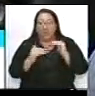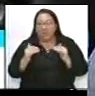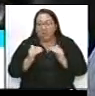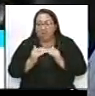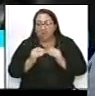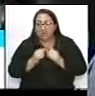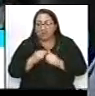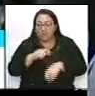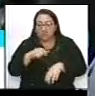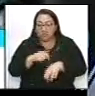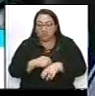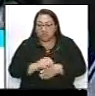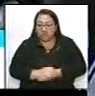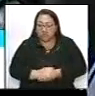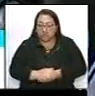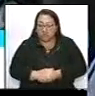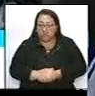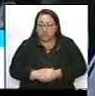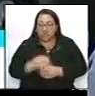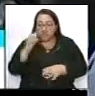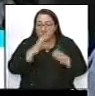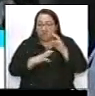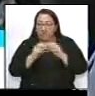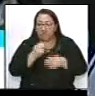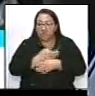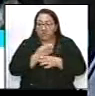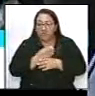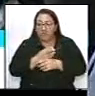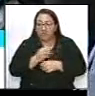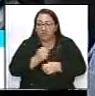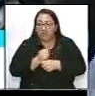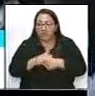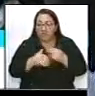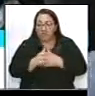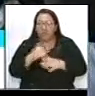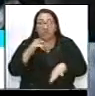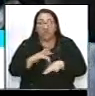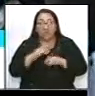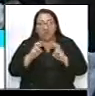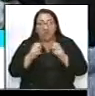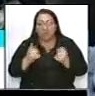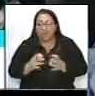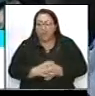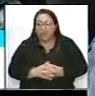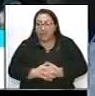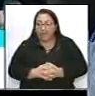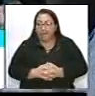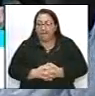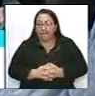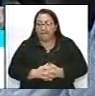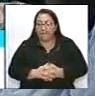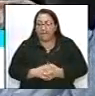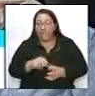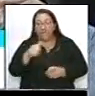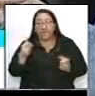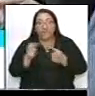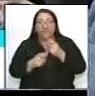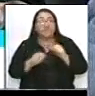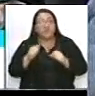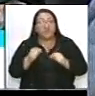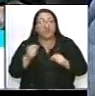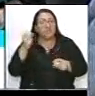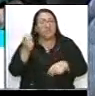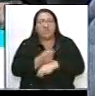con lentitud y buscando una estrategia para no tocar este tema hoy día, y sí a los demás colegas, ahí sí